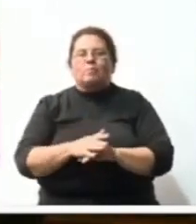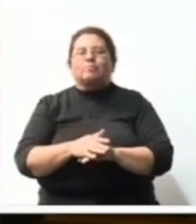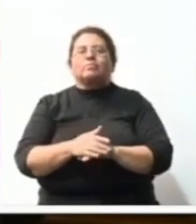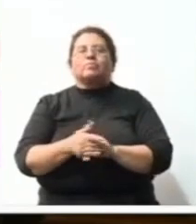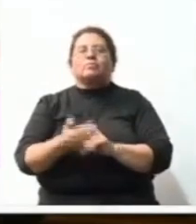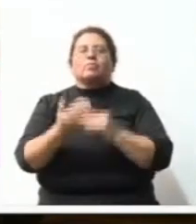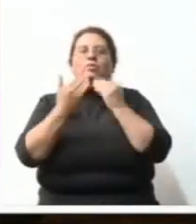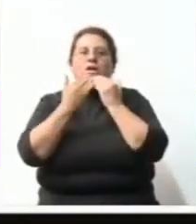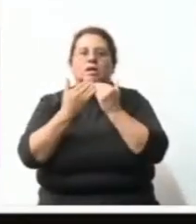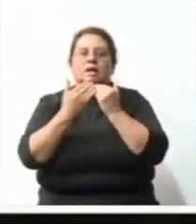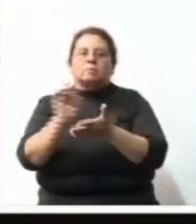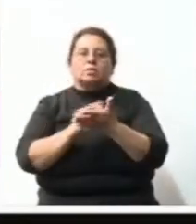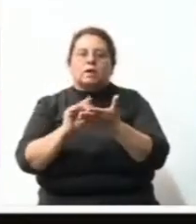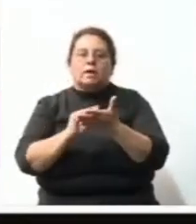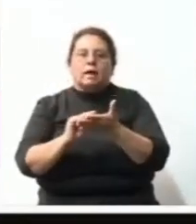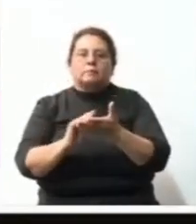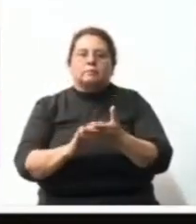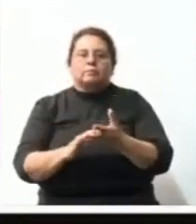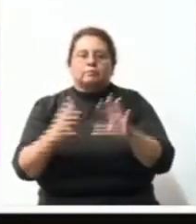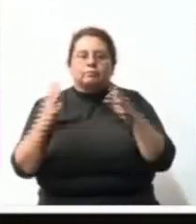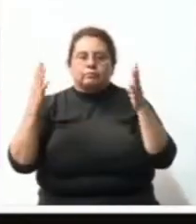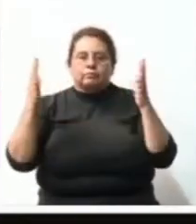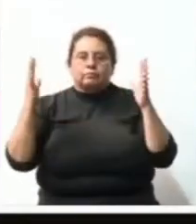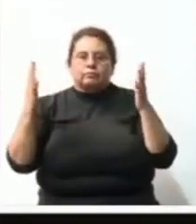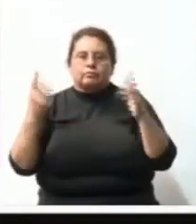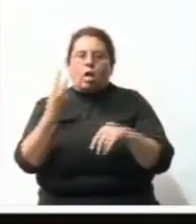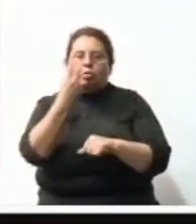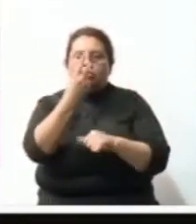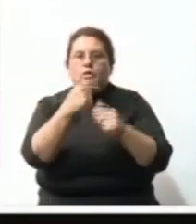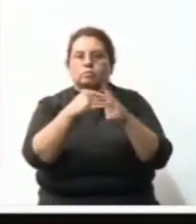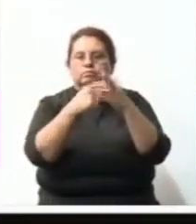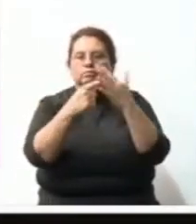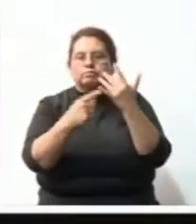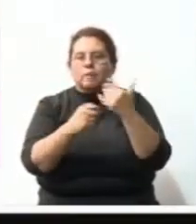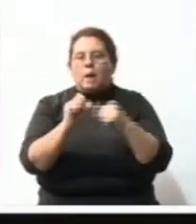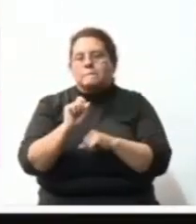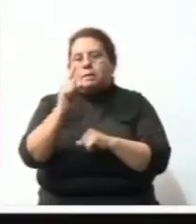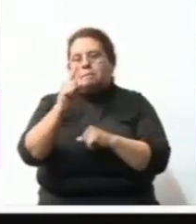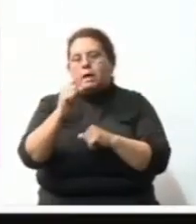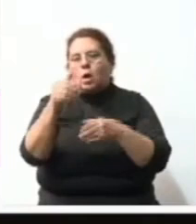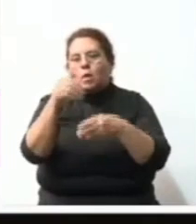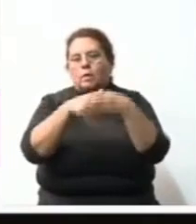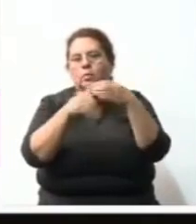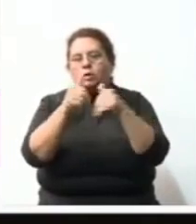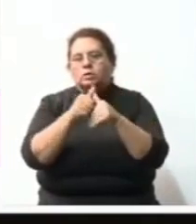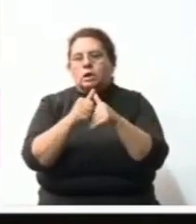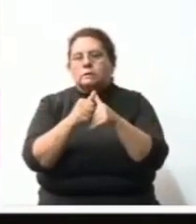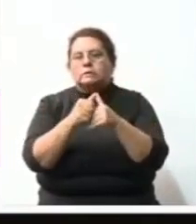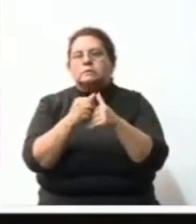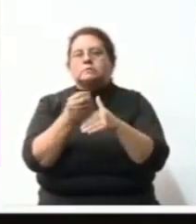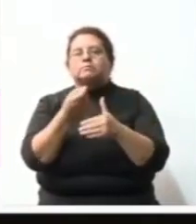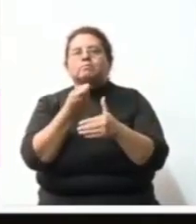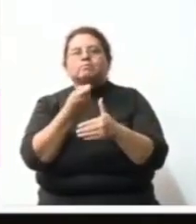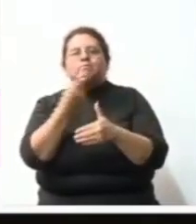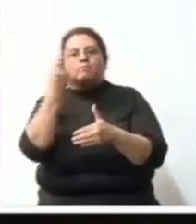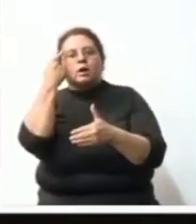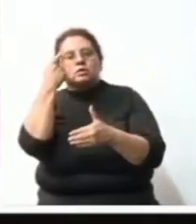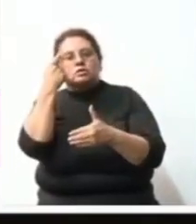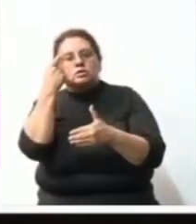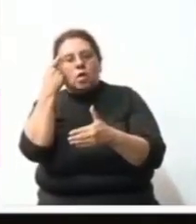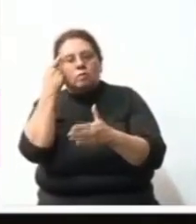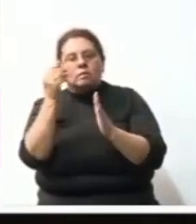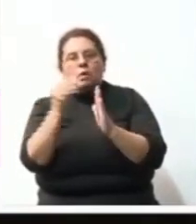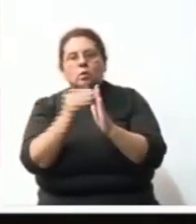diputada Gracias son dos cosas primero vamos a votar como dice el reglamento ponemos en consideración si es que esta cuestión de privilegio